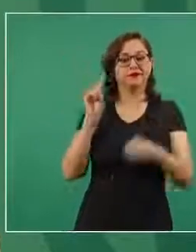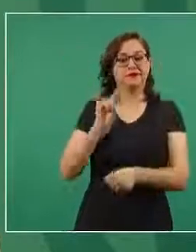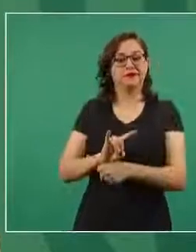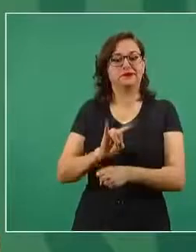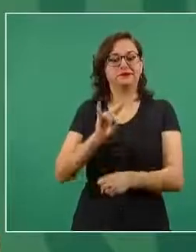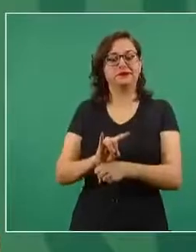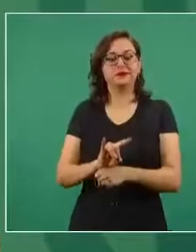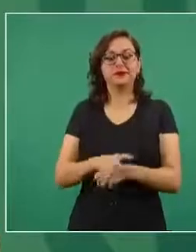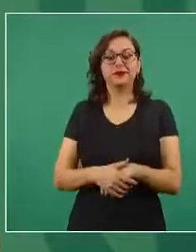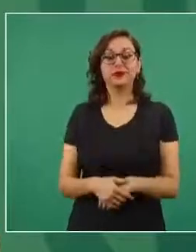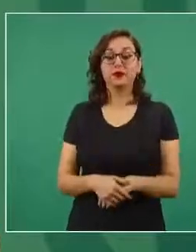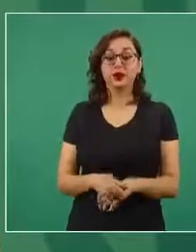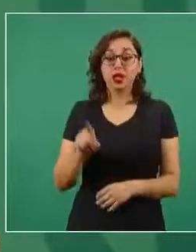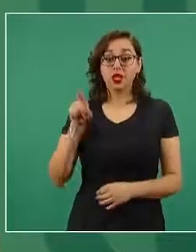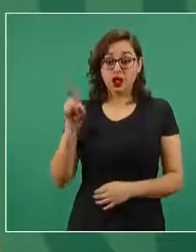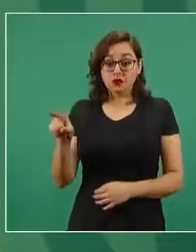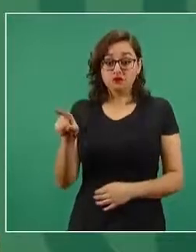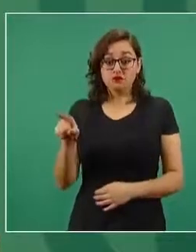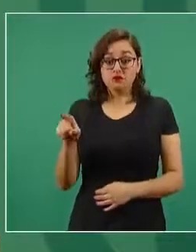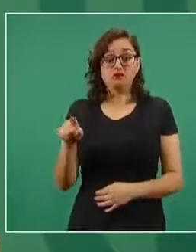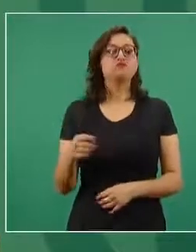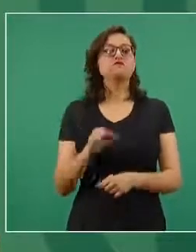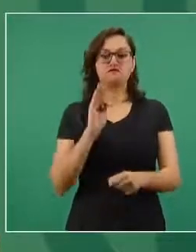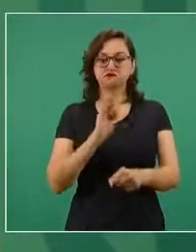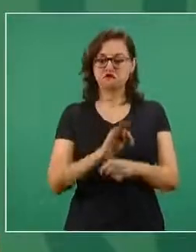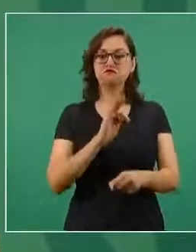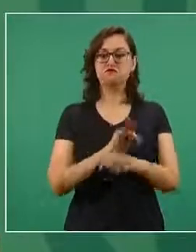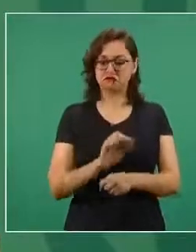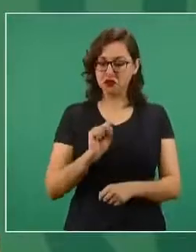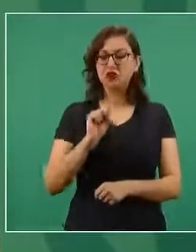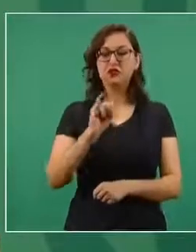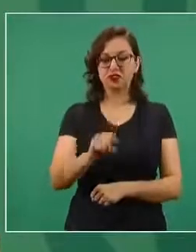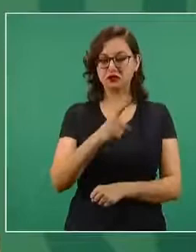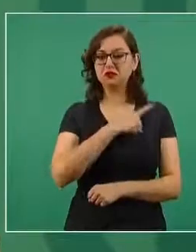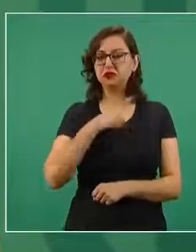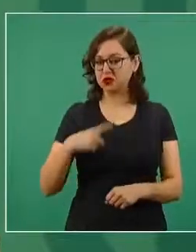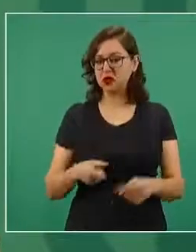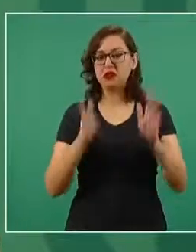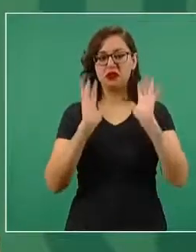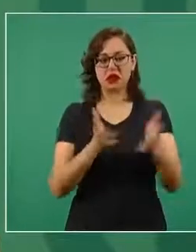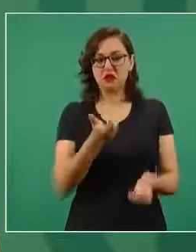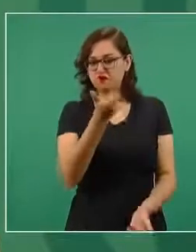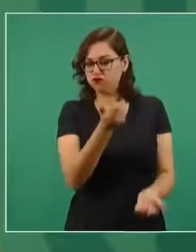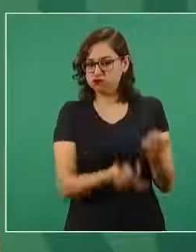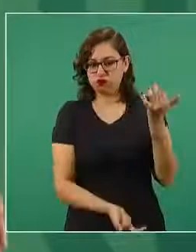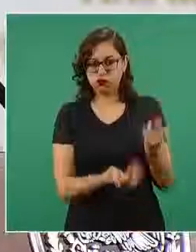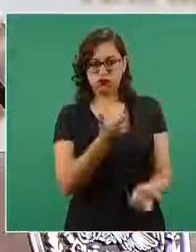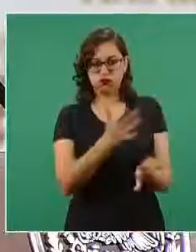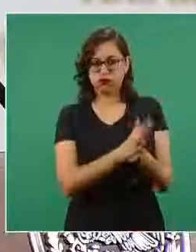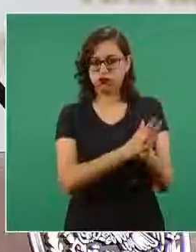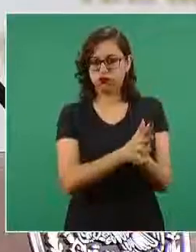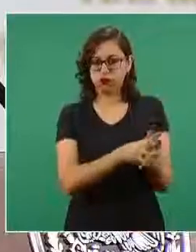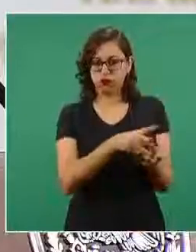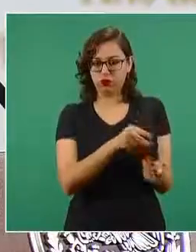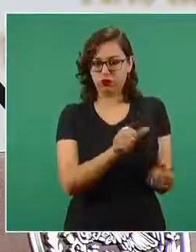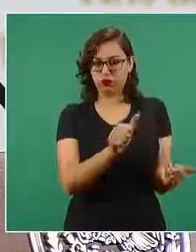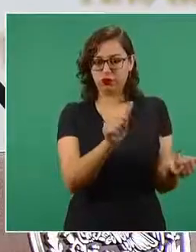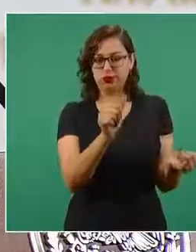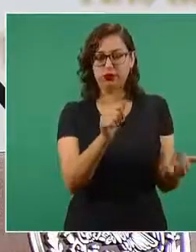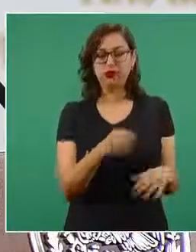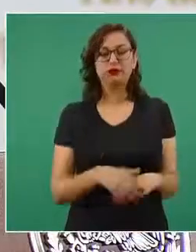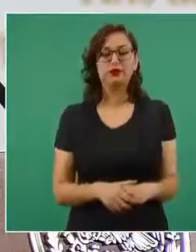a defender el punto para que se quemaran las boletas. Pero antes de eso,